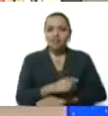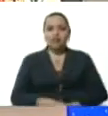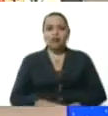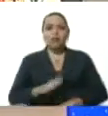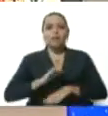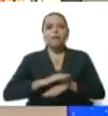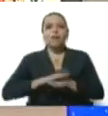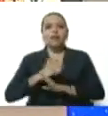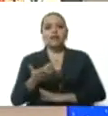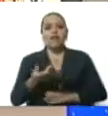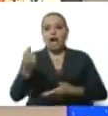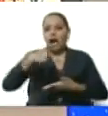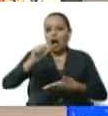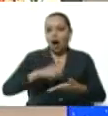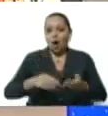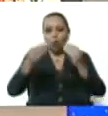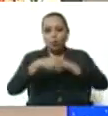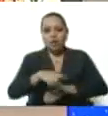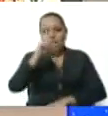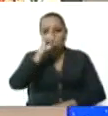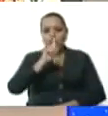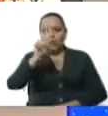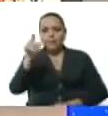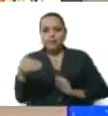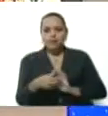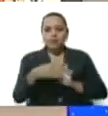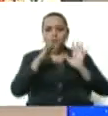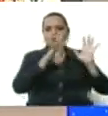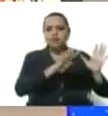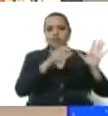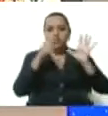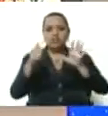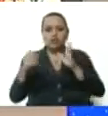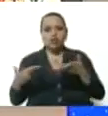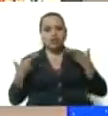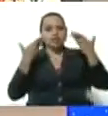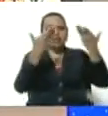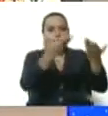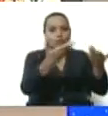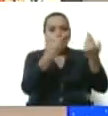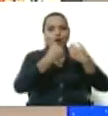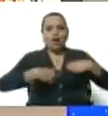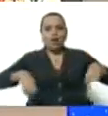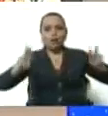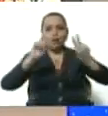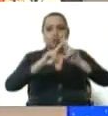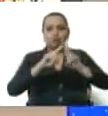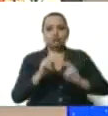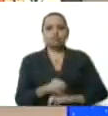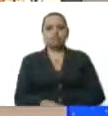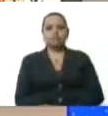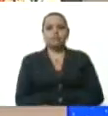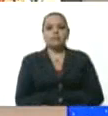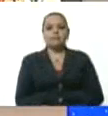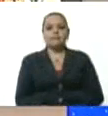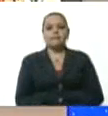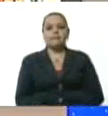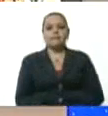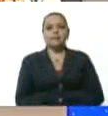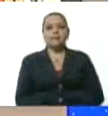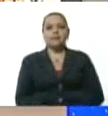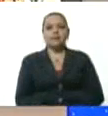lo suscribió en 1966 y lo depositó en la Organización de las Naciones